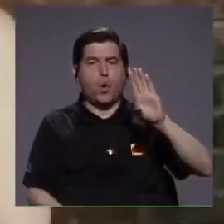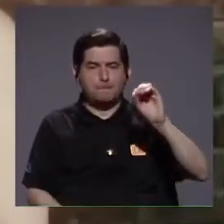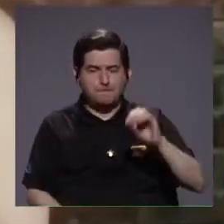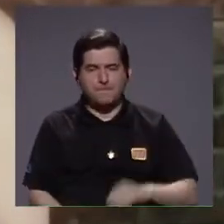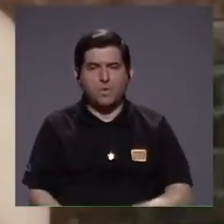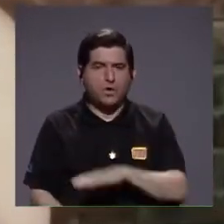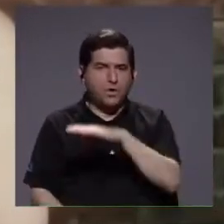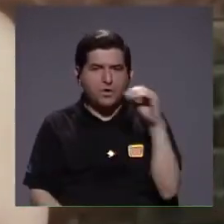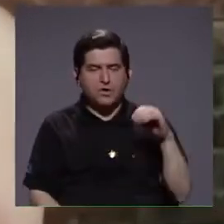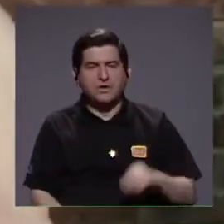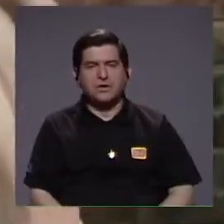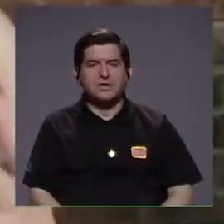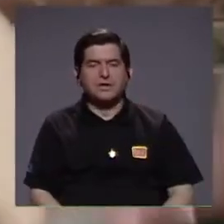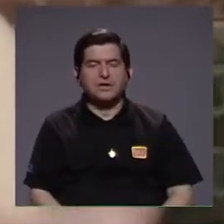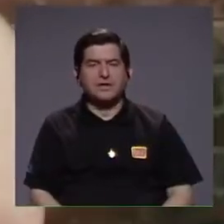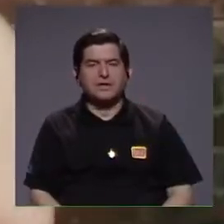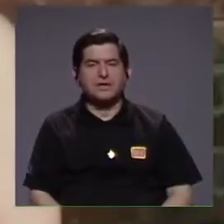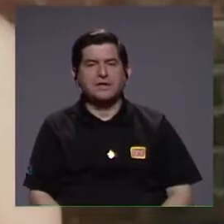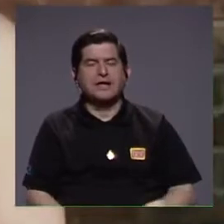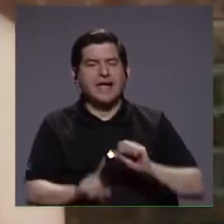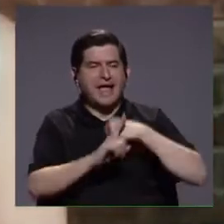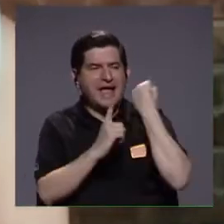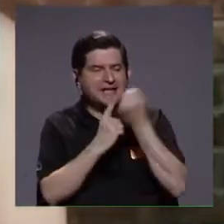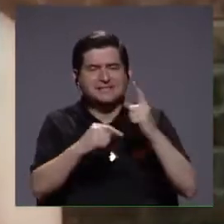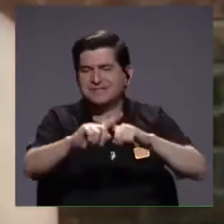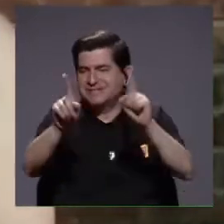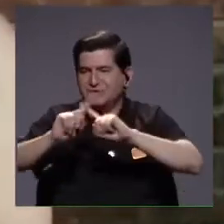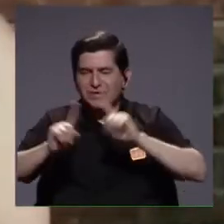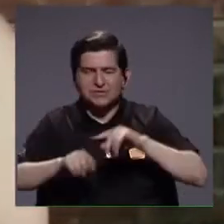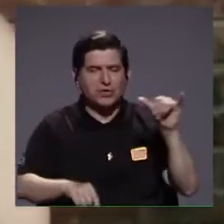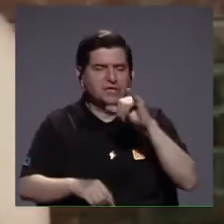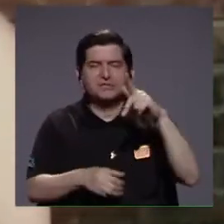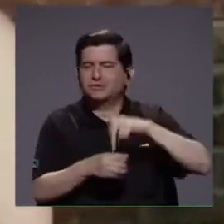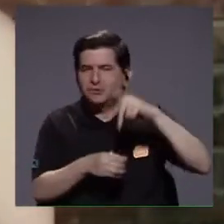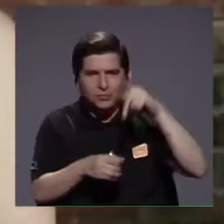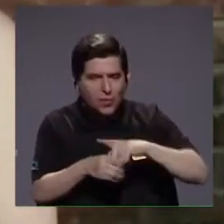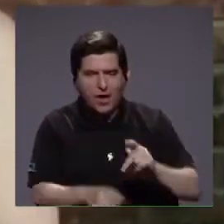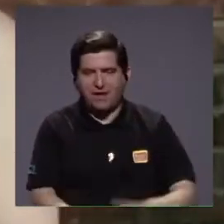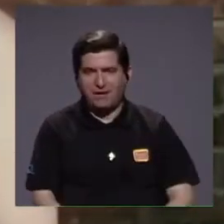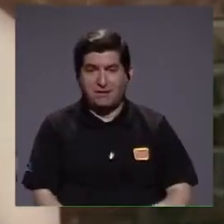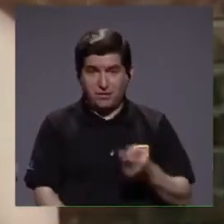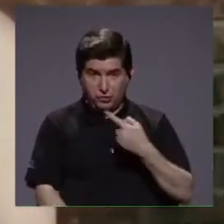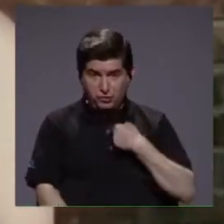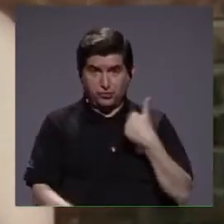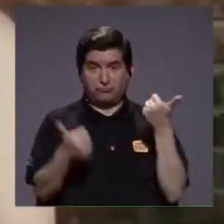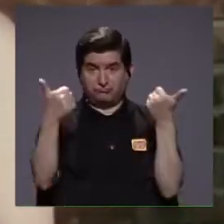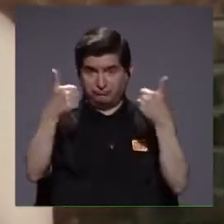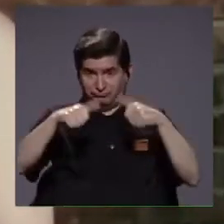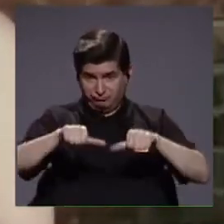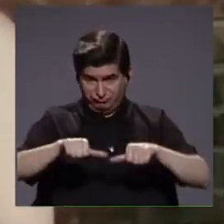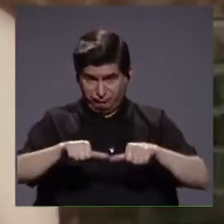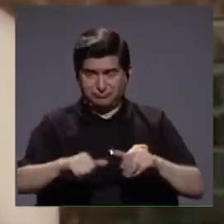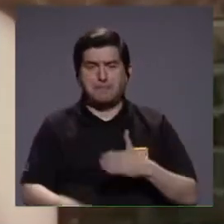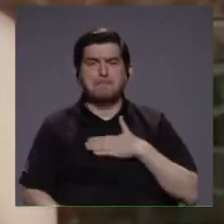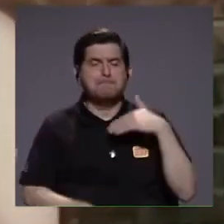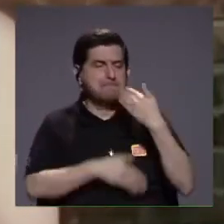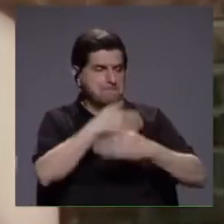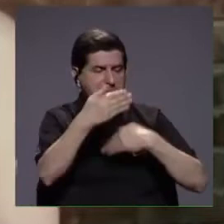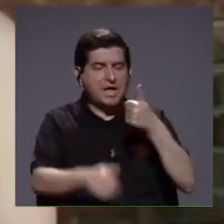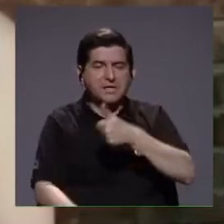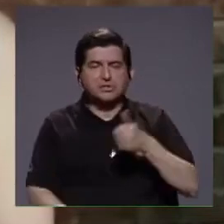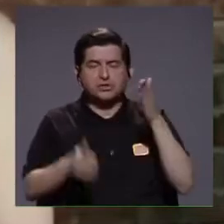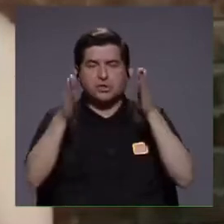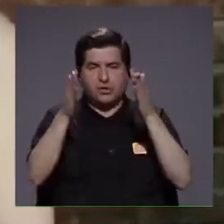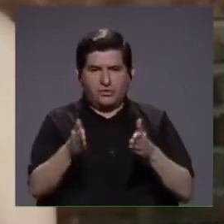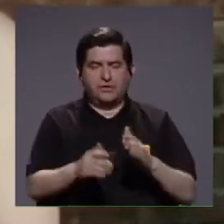combo y resistencia, digamos, y situaciones que se han presentado. Yo estoy de acuerdo y en mi